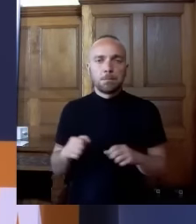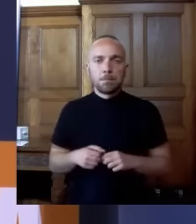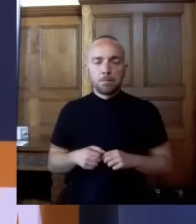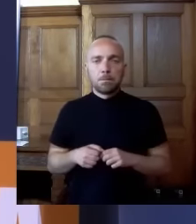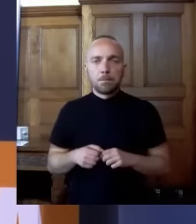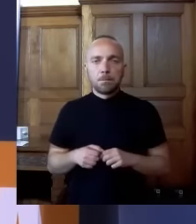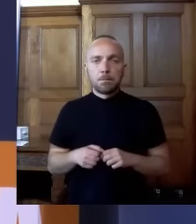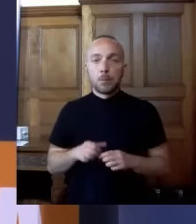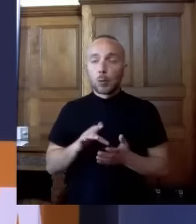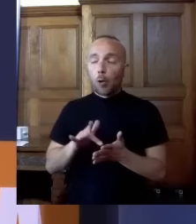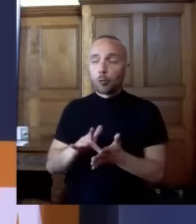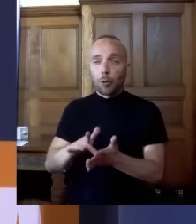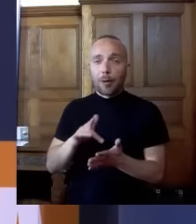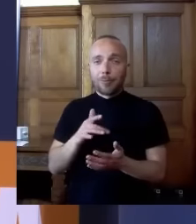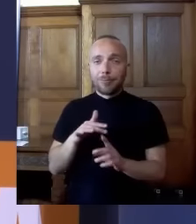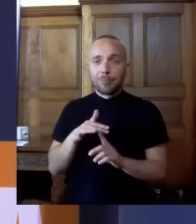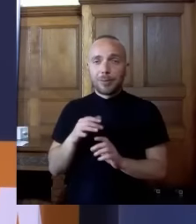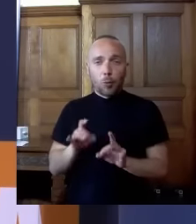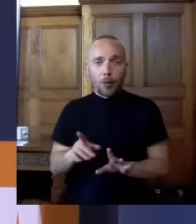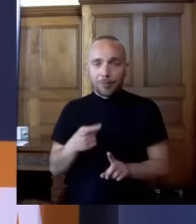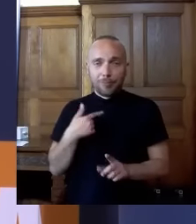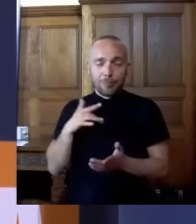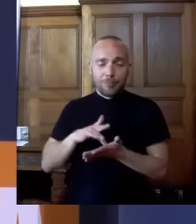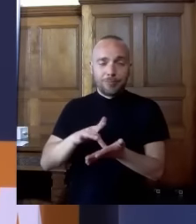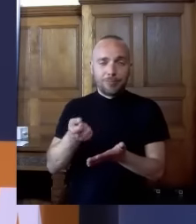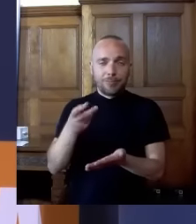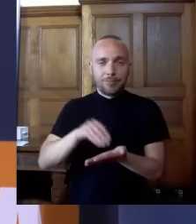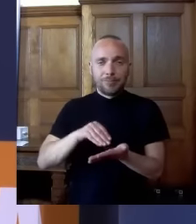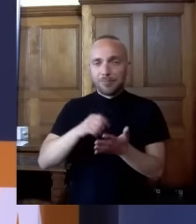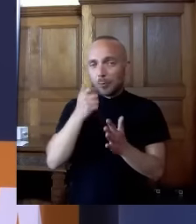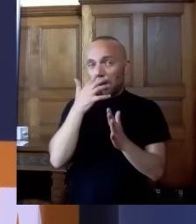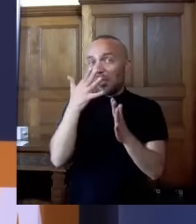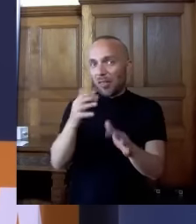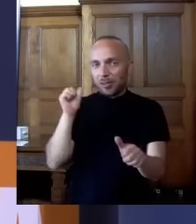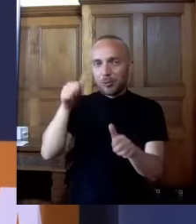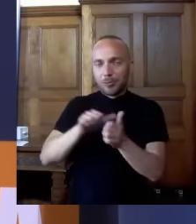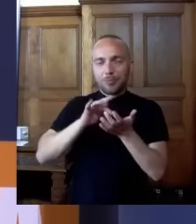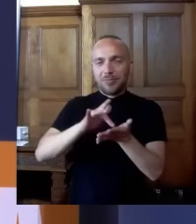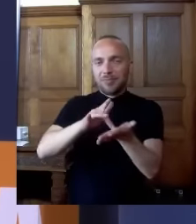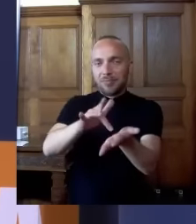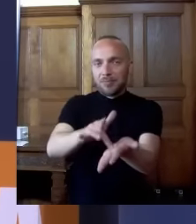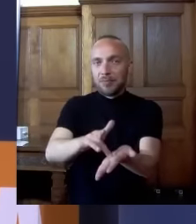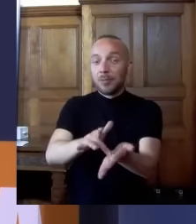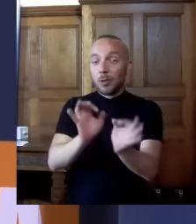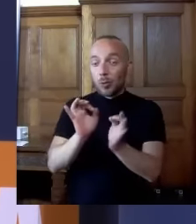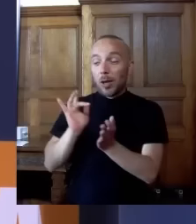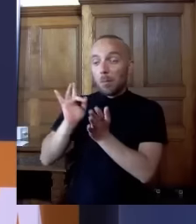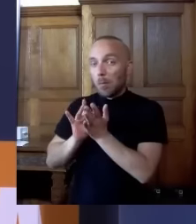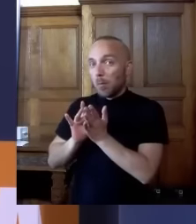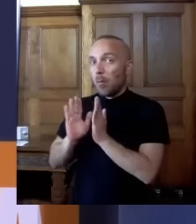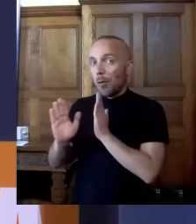nosotras hemos vivido muchos momentos así en estos 10 años pero Precisamente en esos